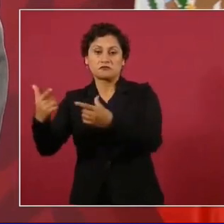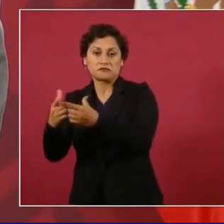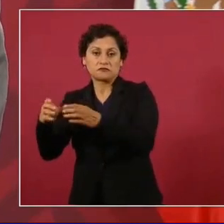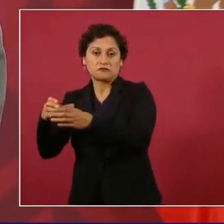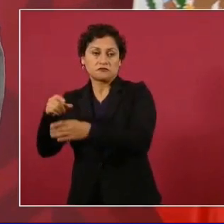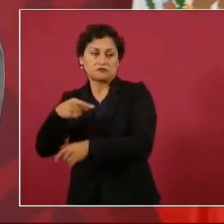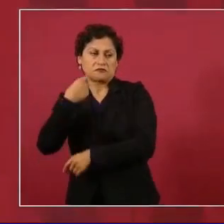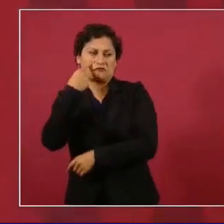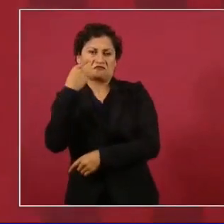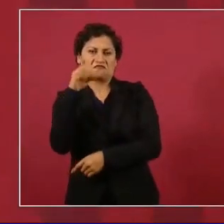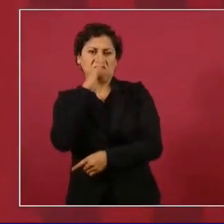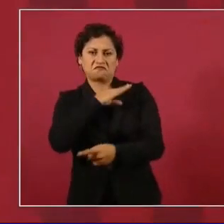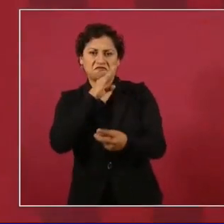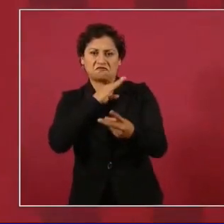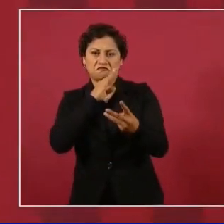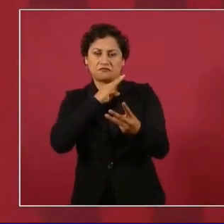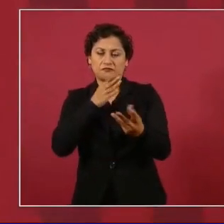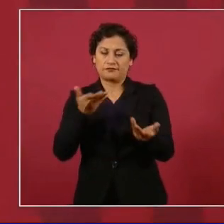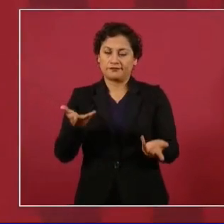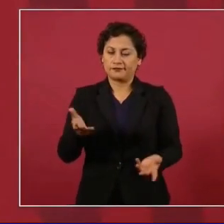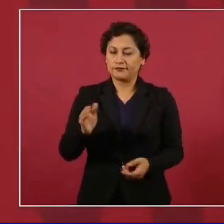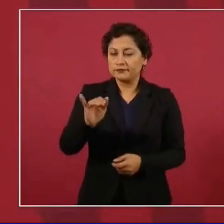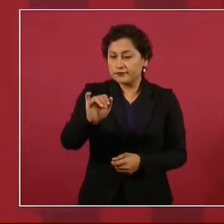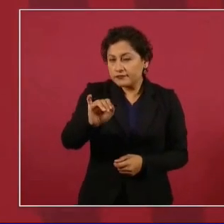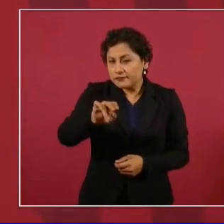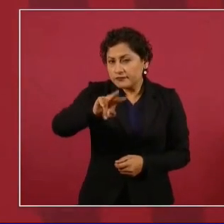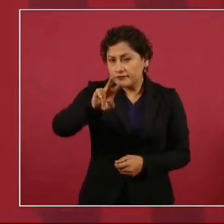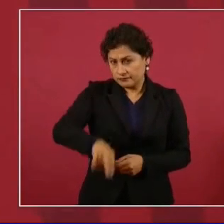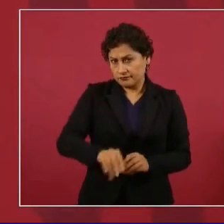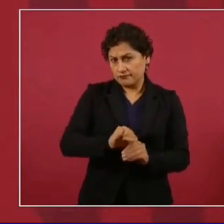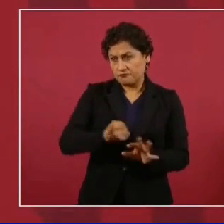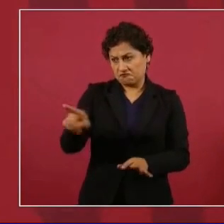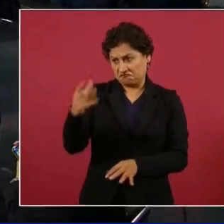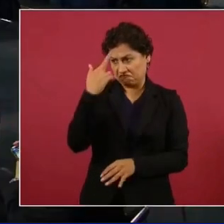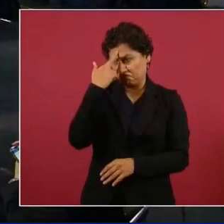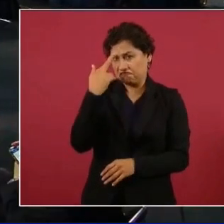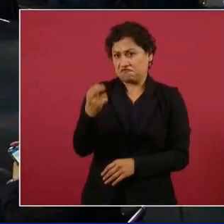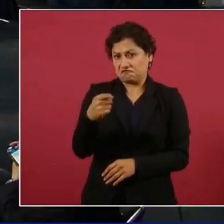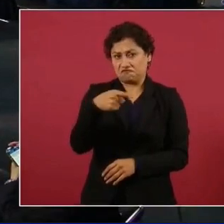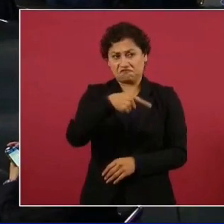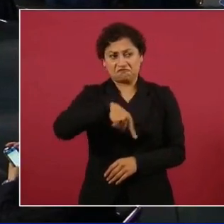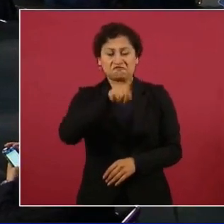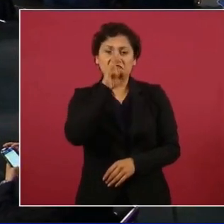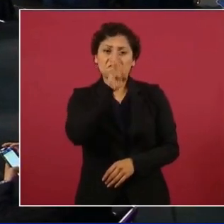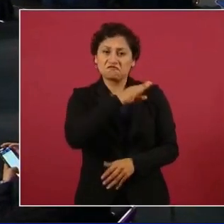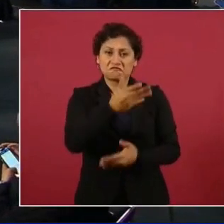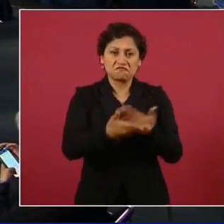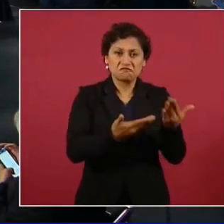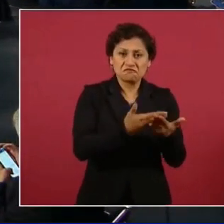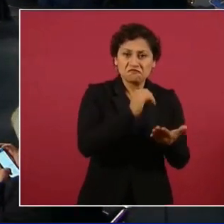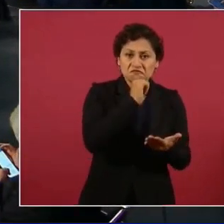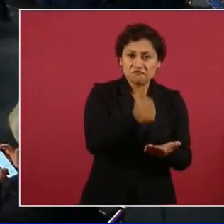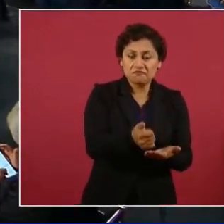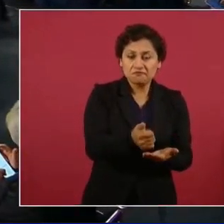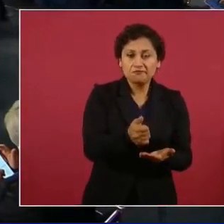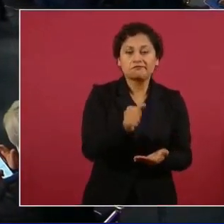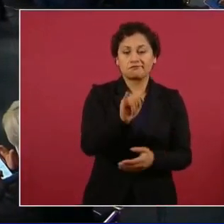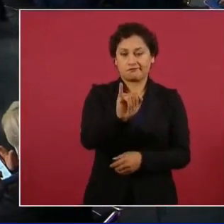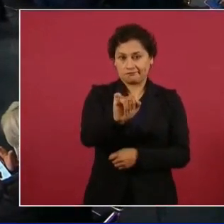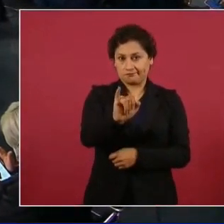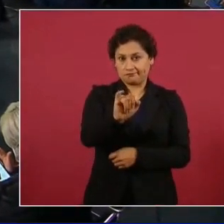también ganado a pulso, ¿no? Pero se aprovecharon de todas esas circunstancias.